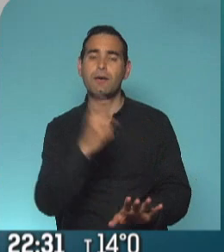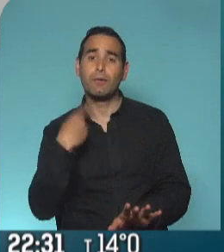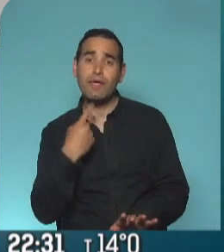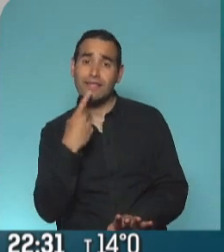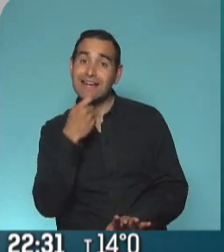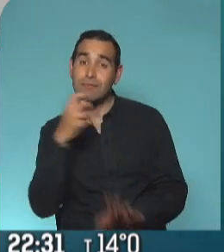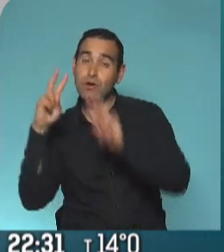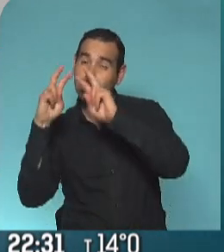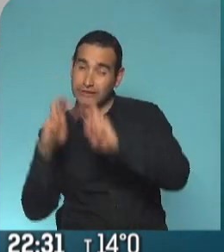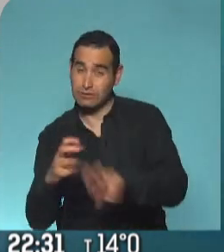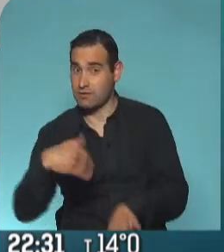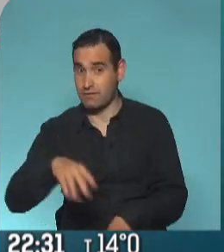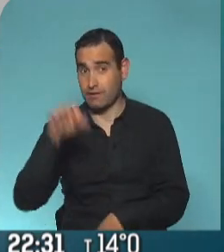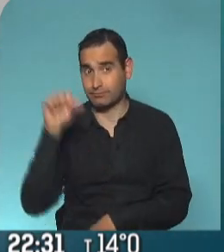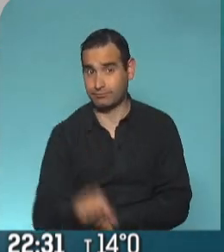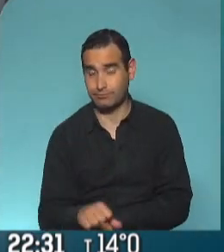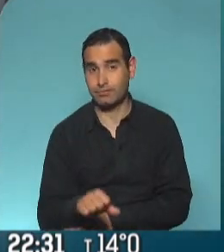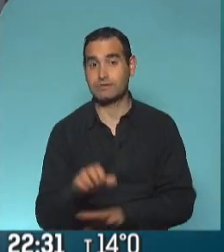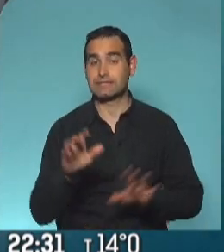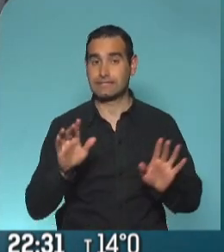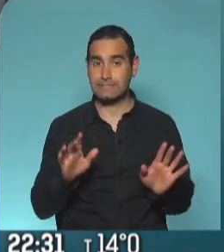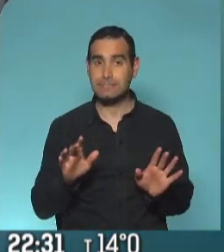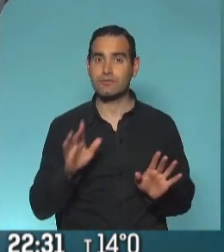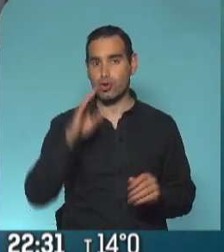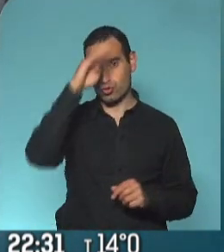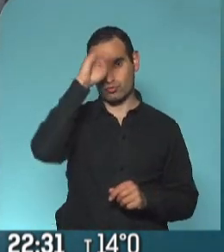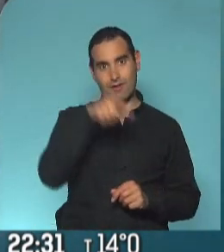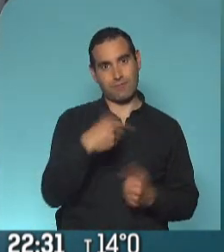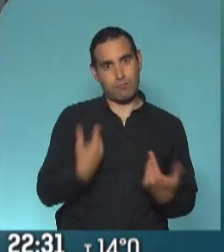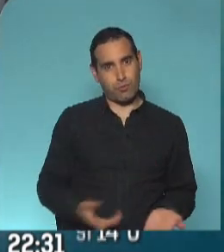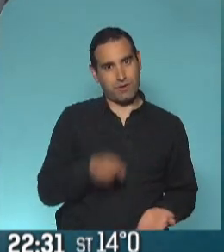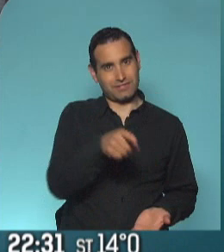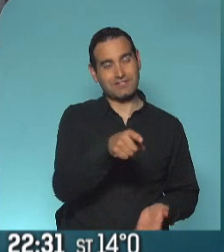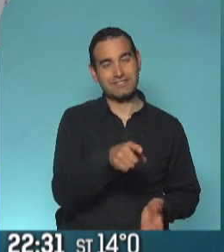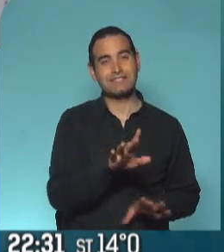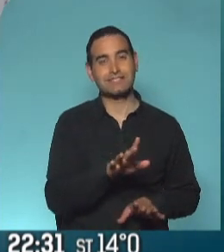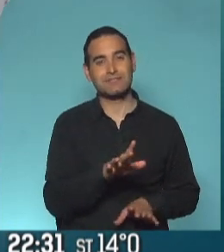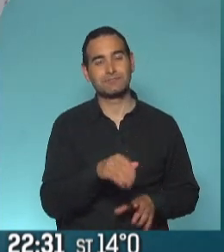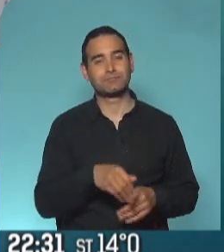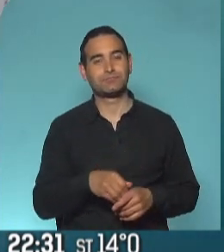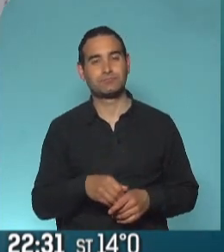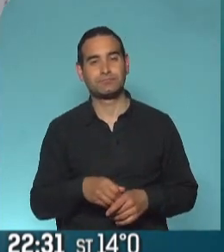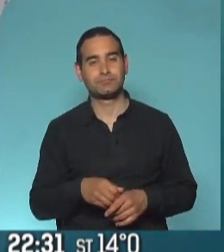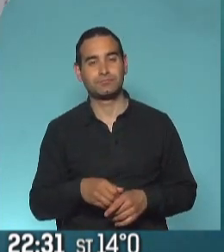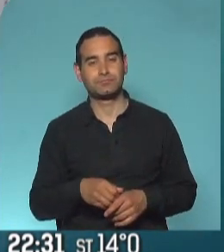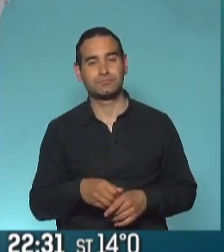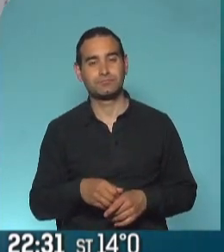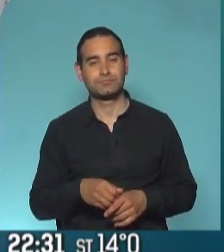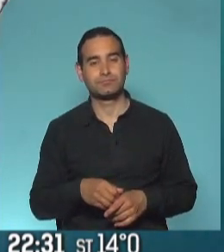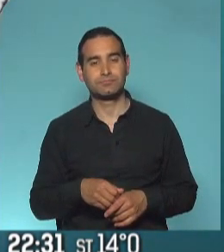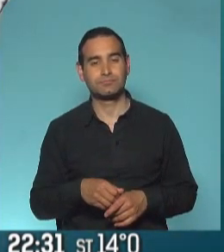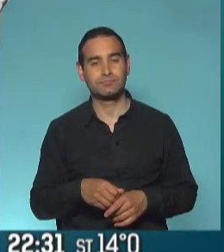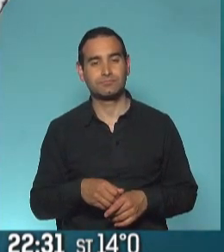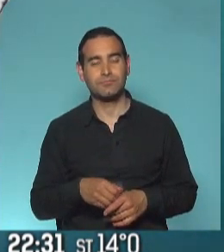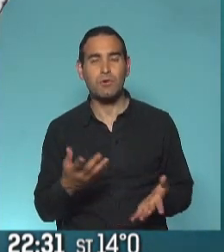podrían quedar complicados, y eso es algo que tiene Trump a favor de su gente, porque tampoco es